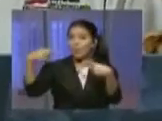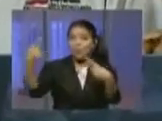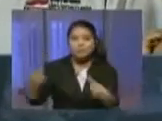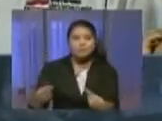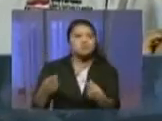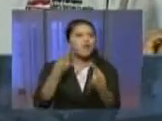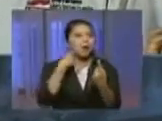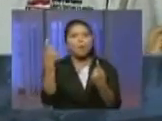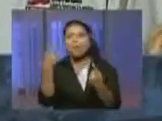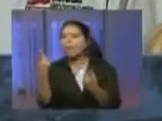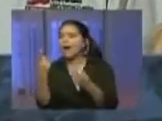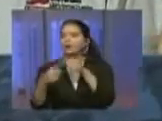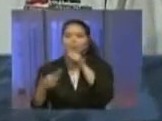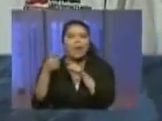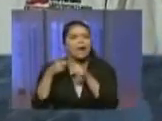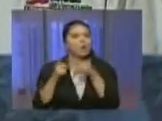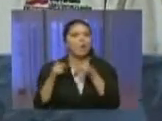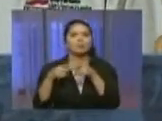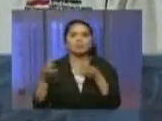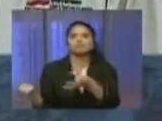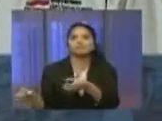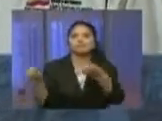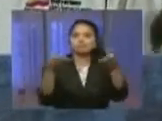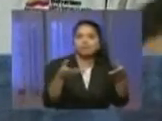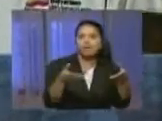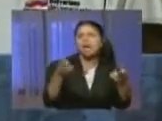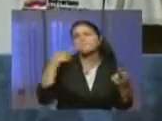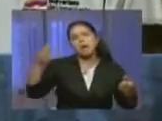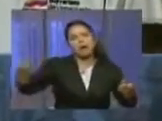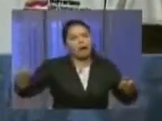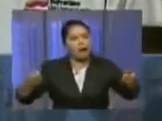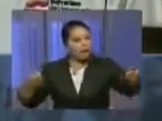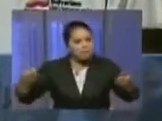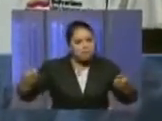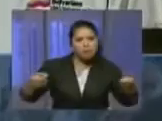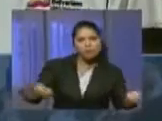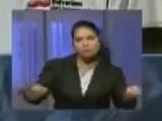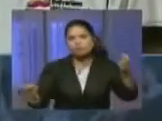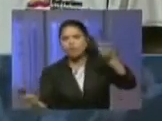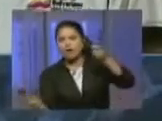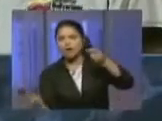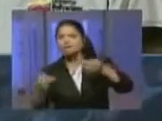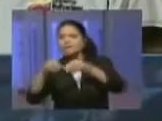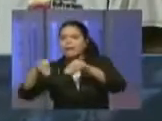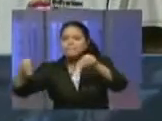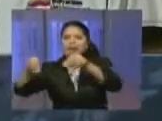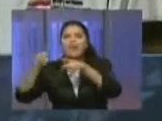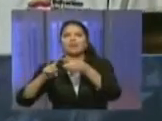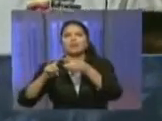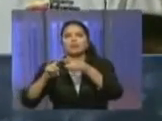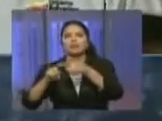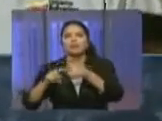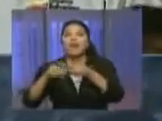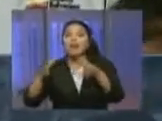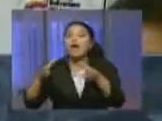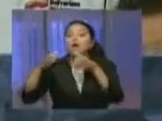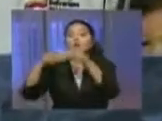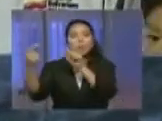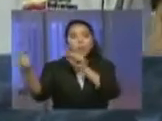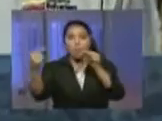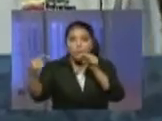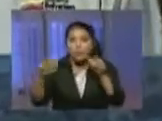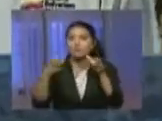los materiales llevando los materiales llega el camión descarga el cemento se pone para acá se pone para allá las mesas técnicas se